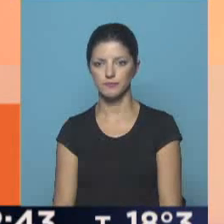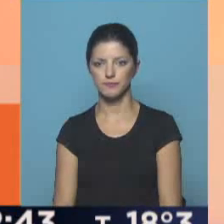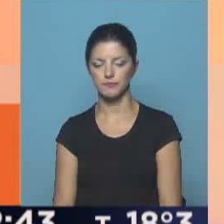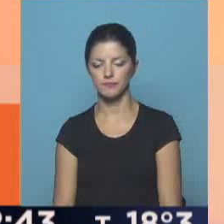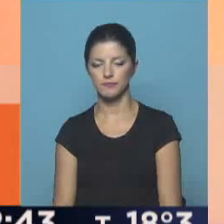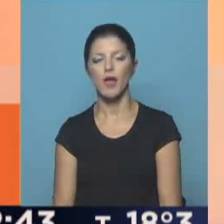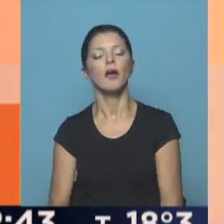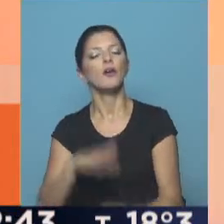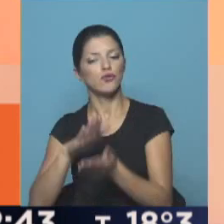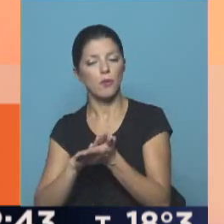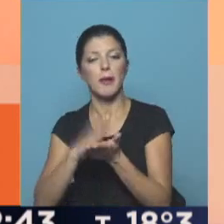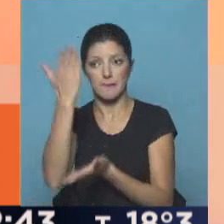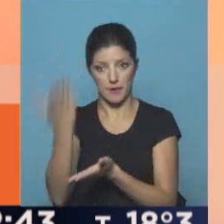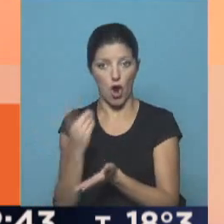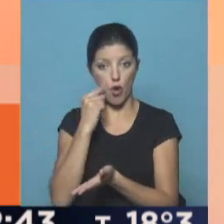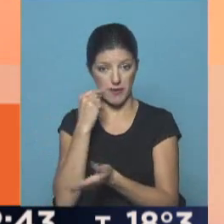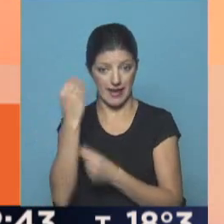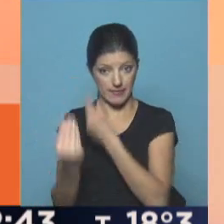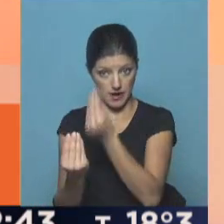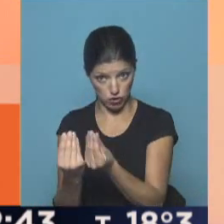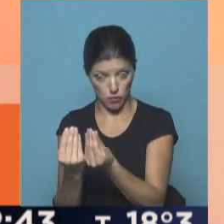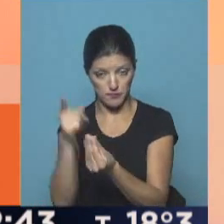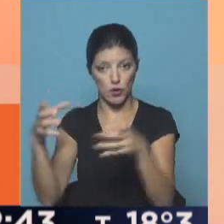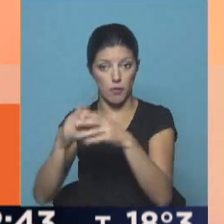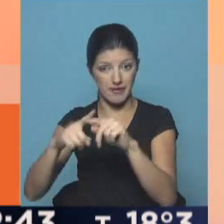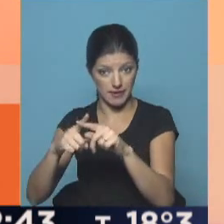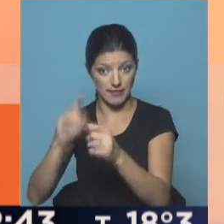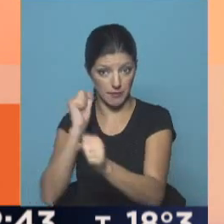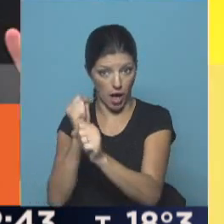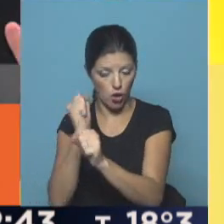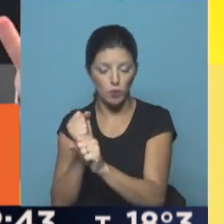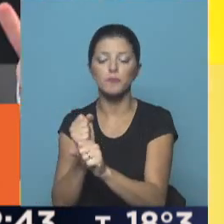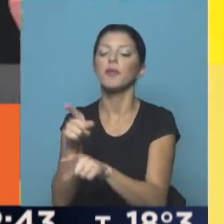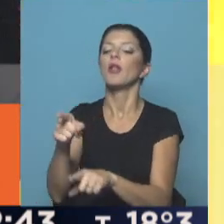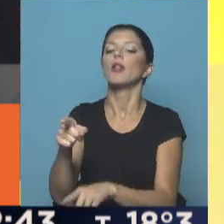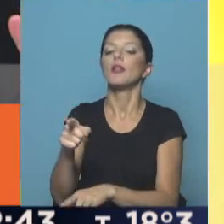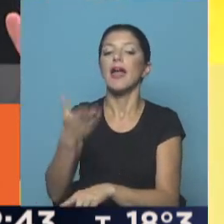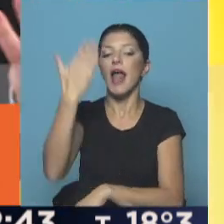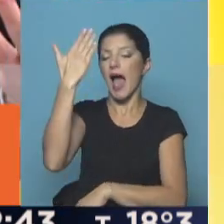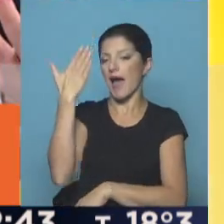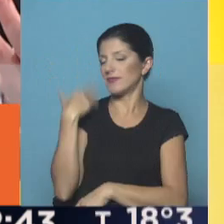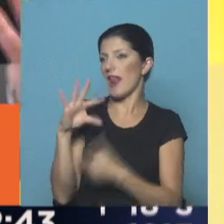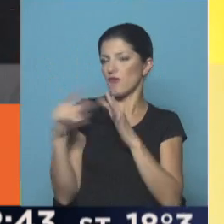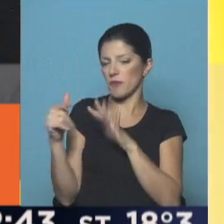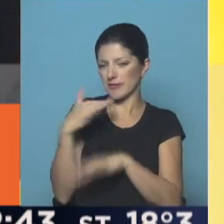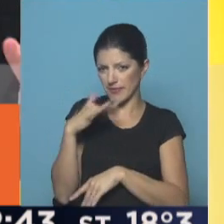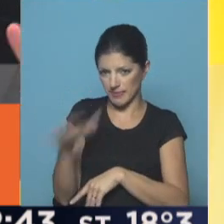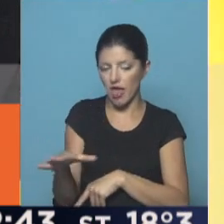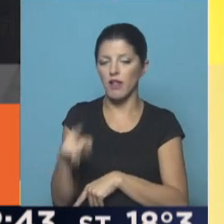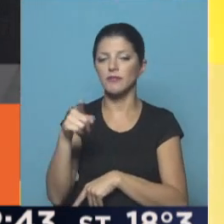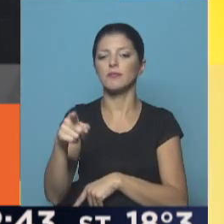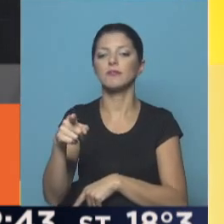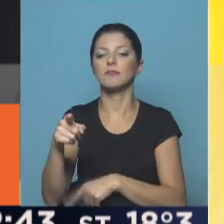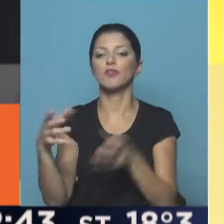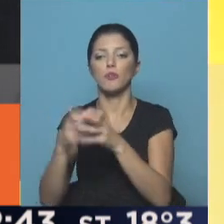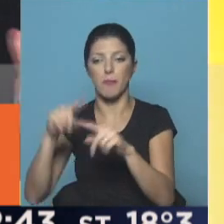del candidato laborista, que emergió como un candidato muy radical para lo que eran los parámetros del laborismo formateado en